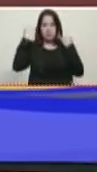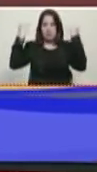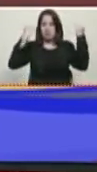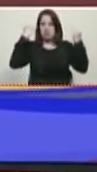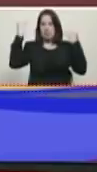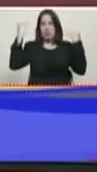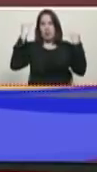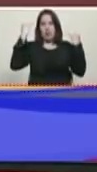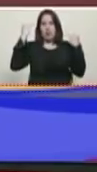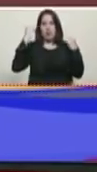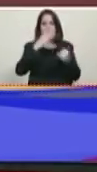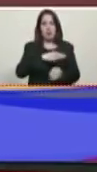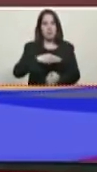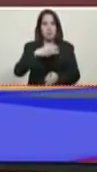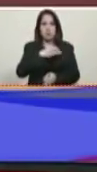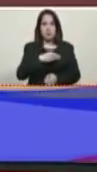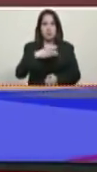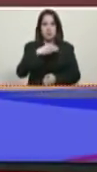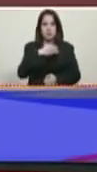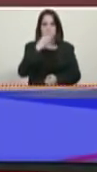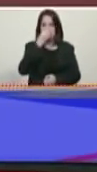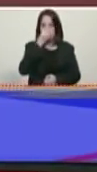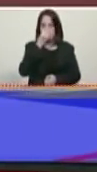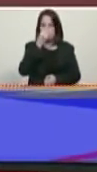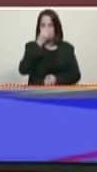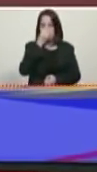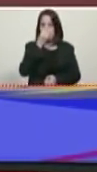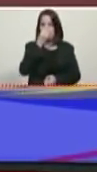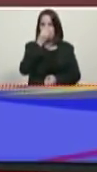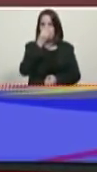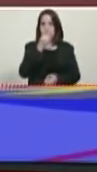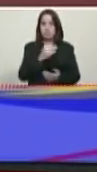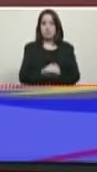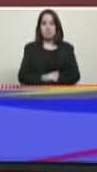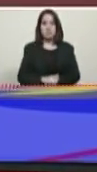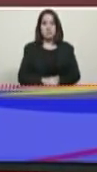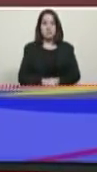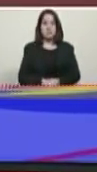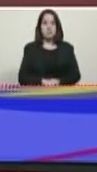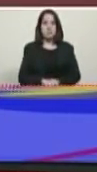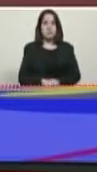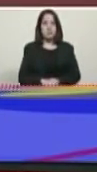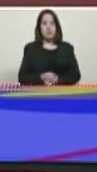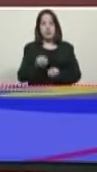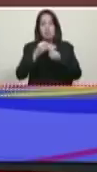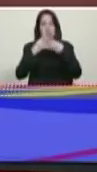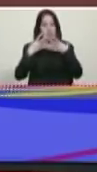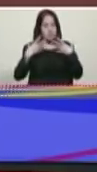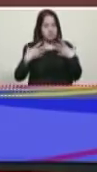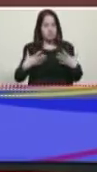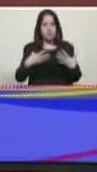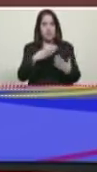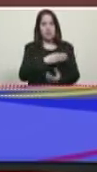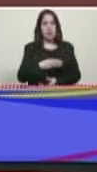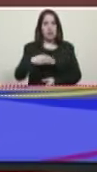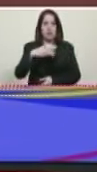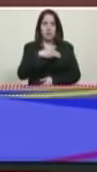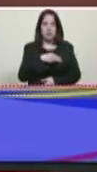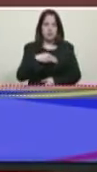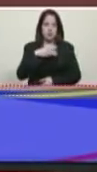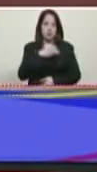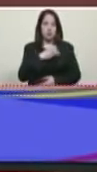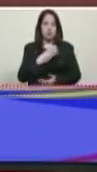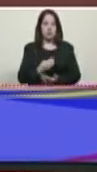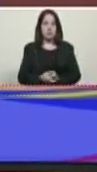las misiones las misiones las grandes misiones esto es una misión